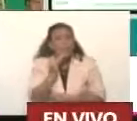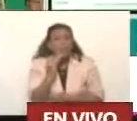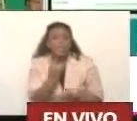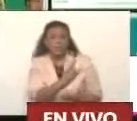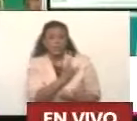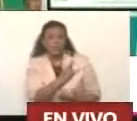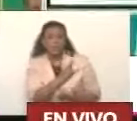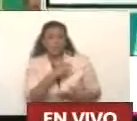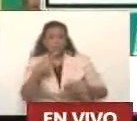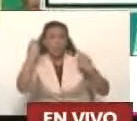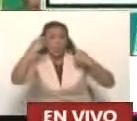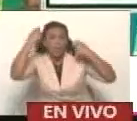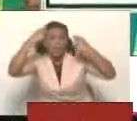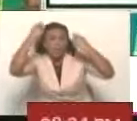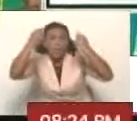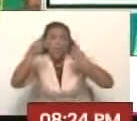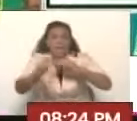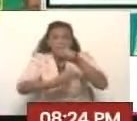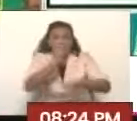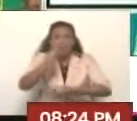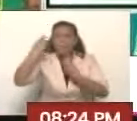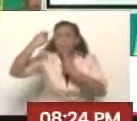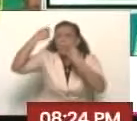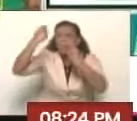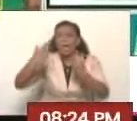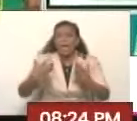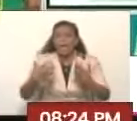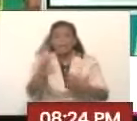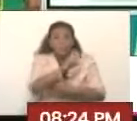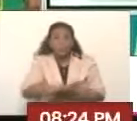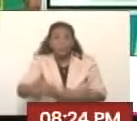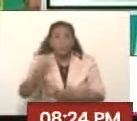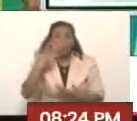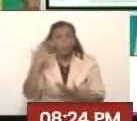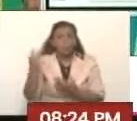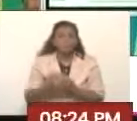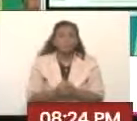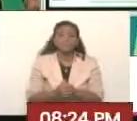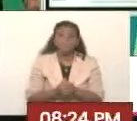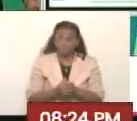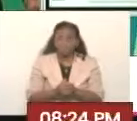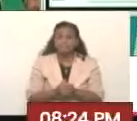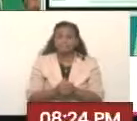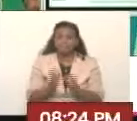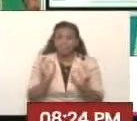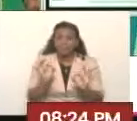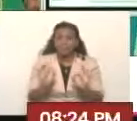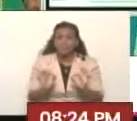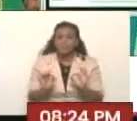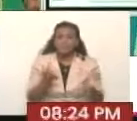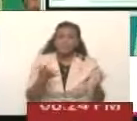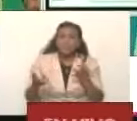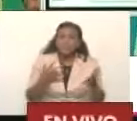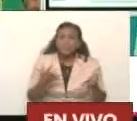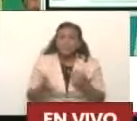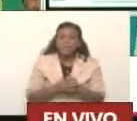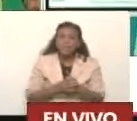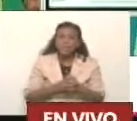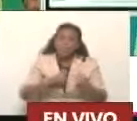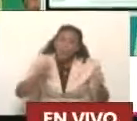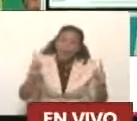al comparar toda la campaña que han promovido a través de Venezuela con el caso de María Corina, ¿cómo interpreta usted que una